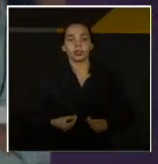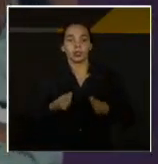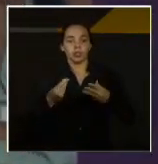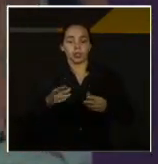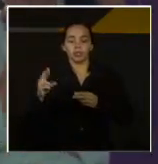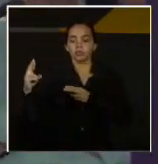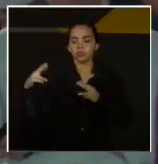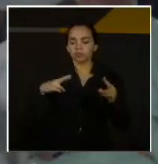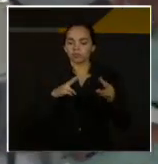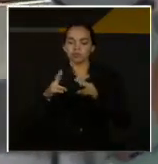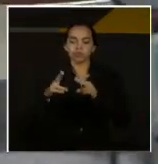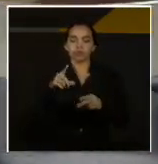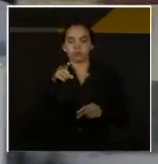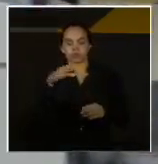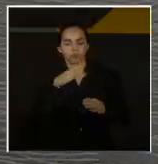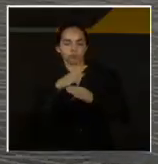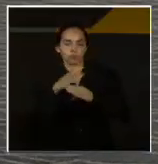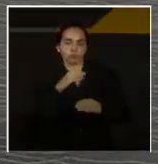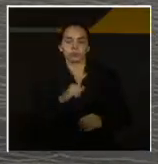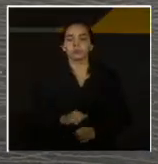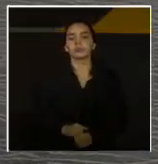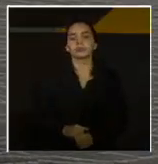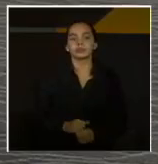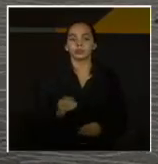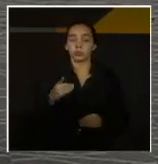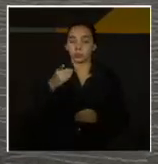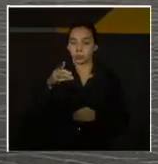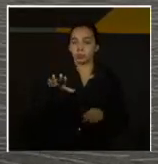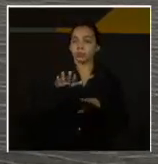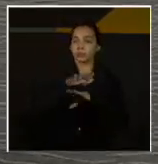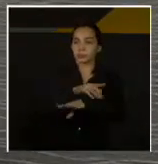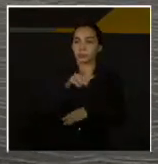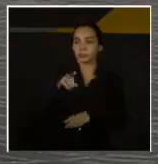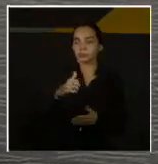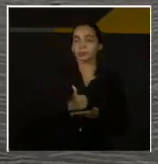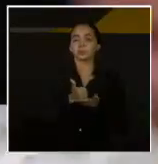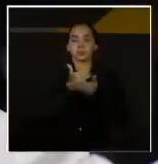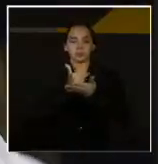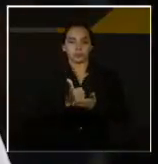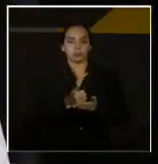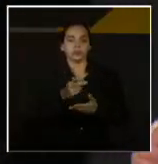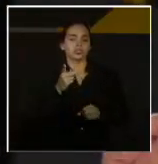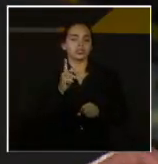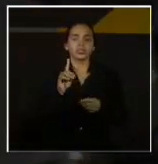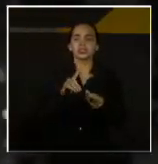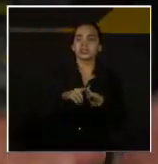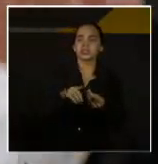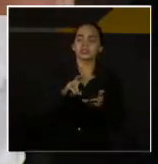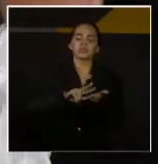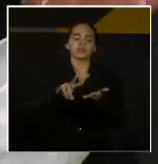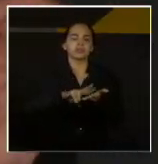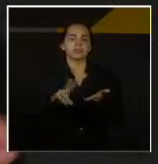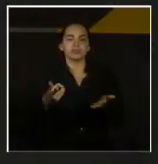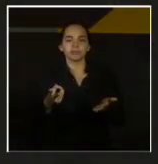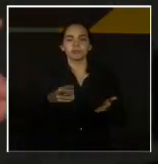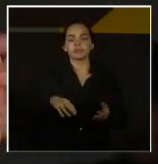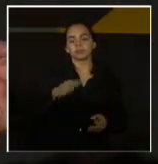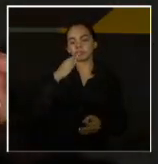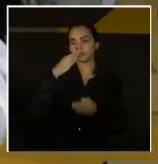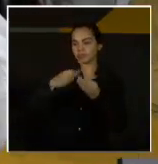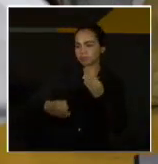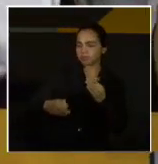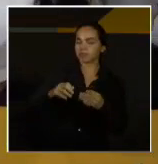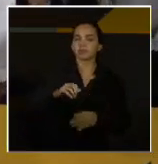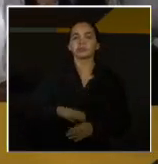rutas de comercialización. Nosotros les podemos dar sus apoyos, pero no tienen dónde venderlos. Tenemos que acabar con el